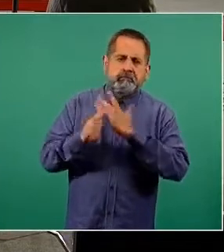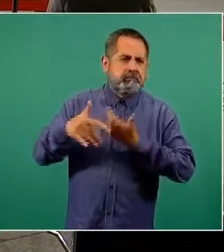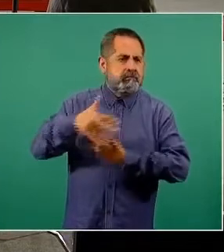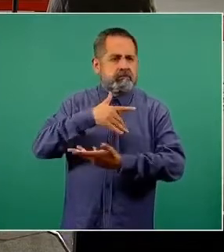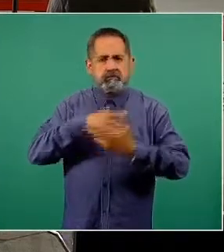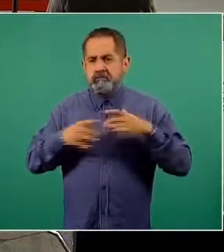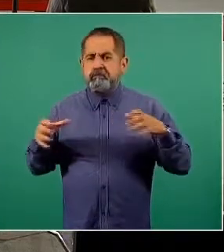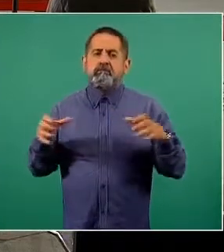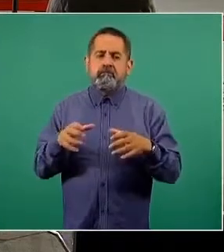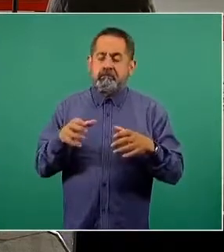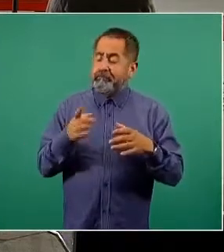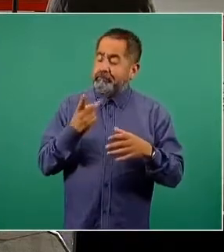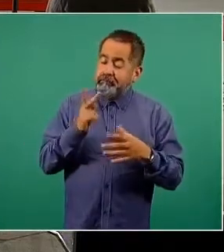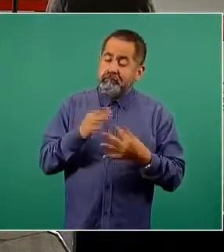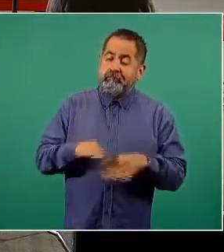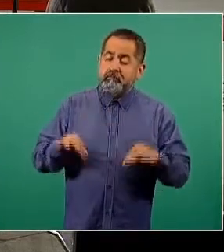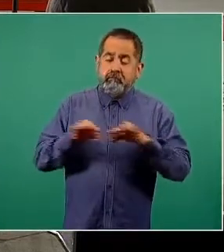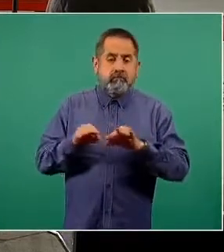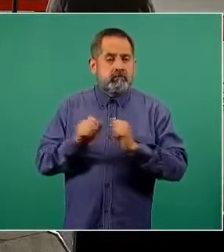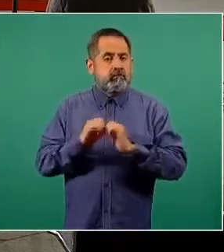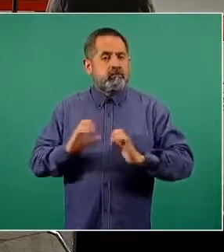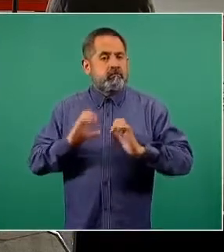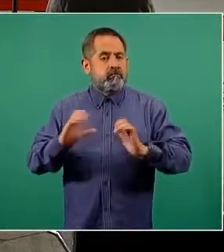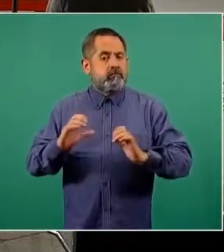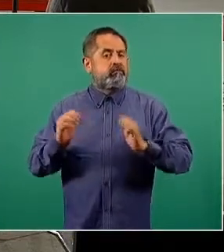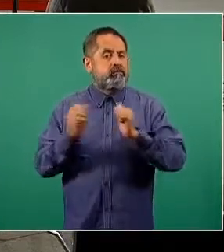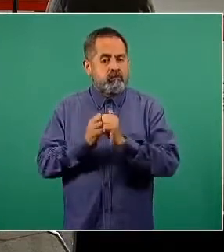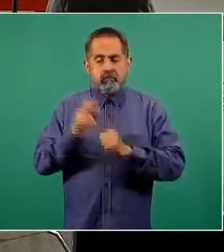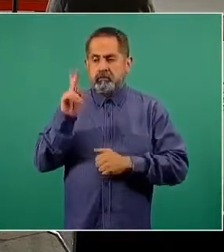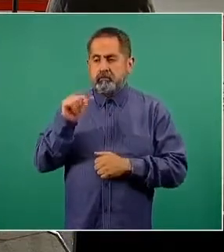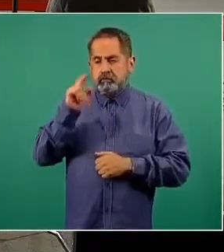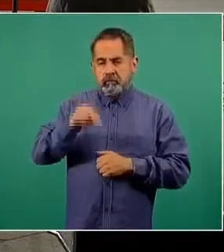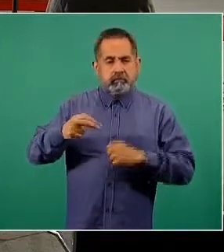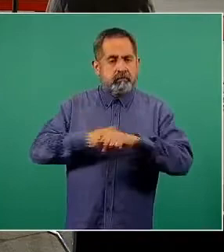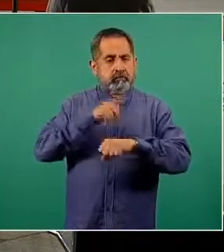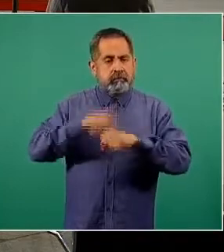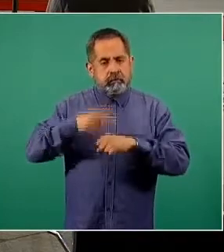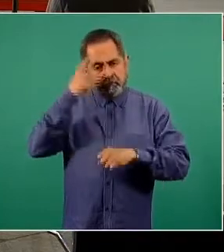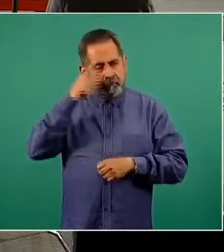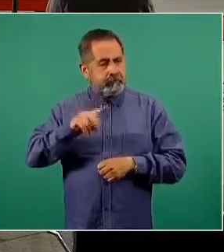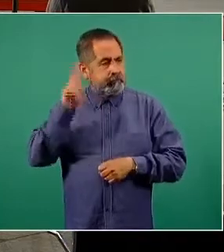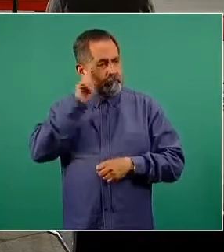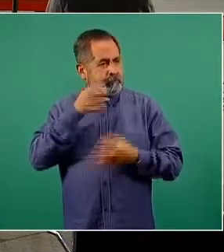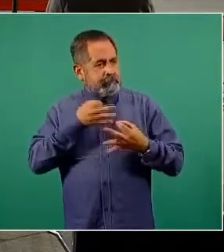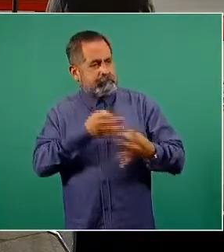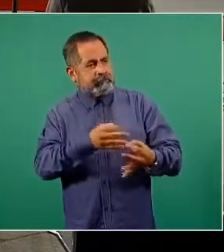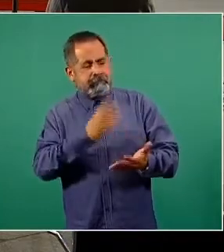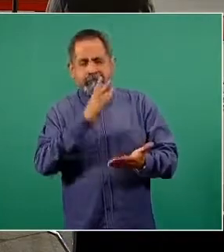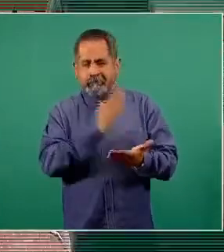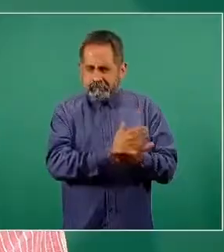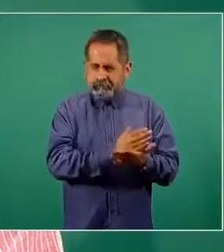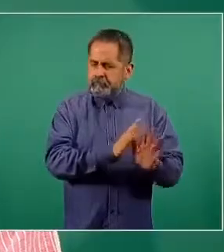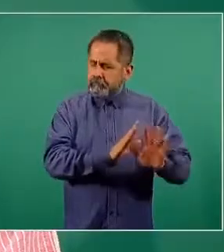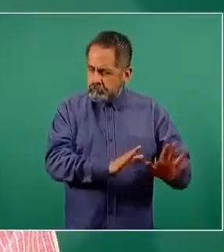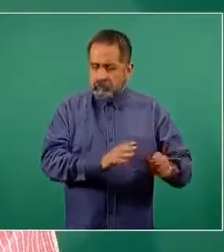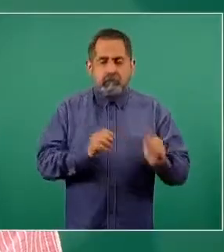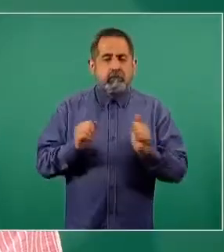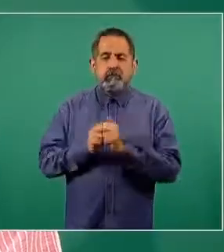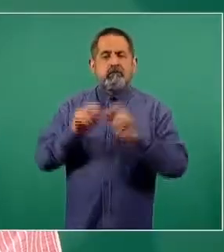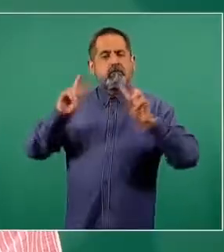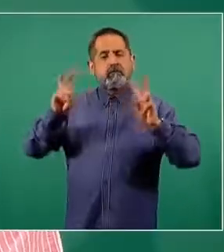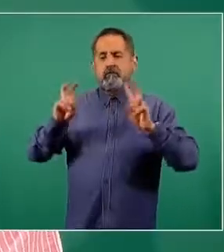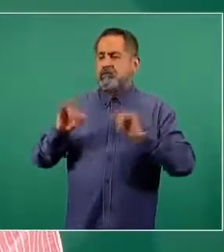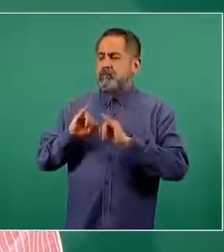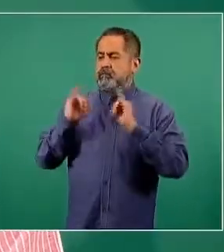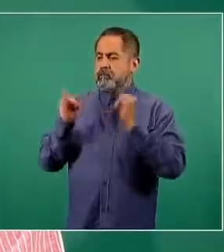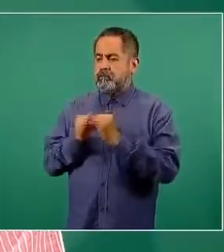que es fundamental, es una pieza clave de la Estrategia Nacional para la Prevención de Adicciones, Juntos por la Paz, que está activa desde